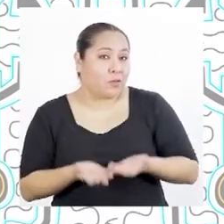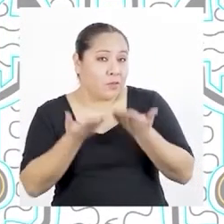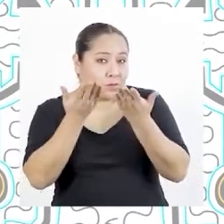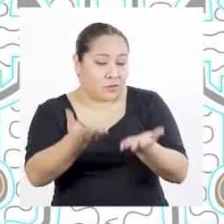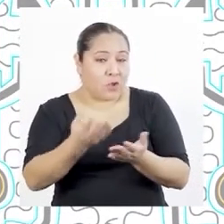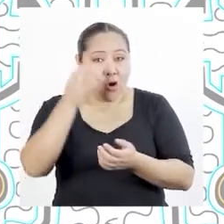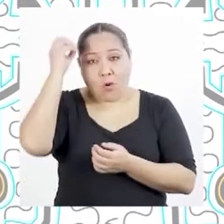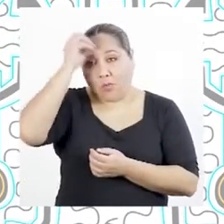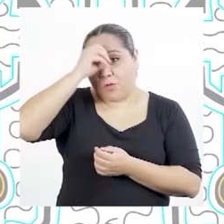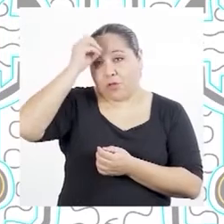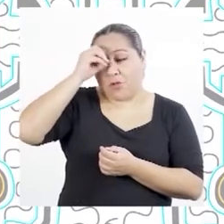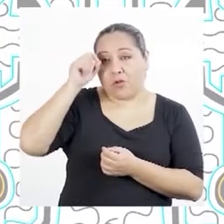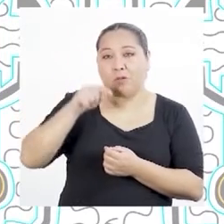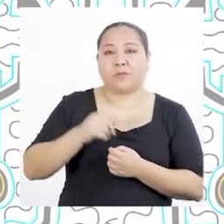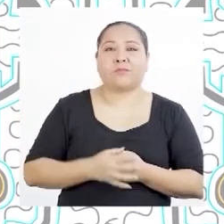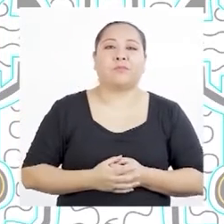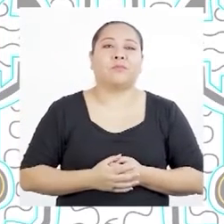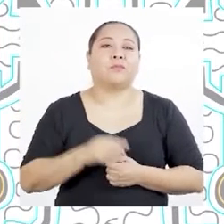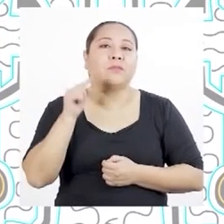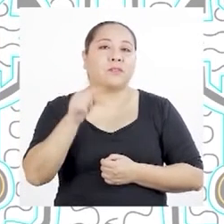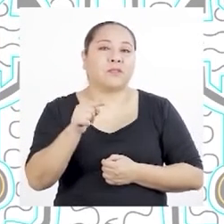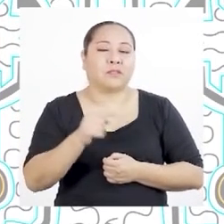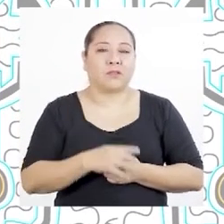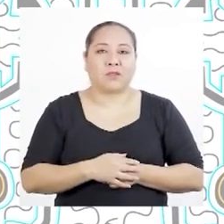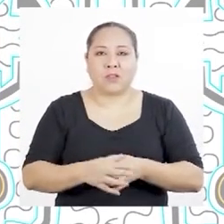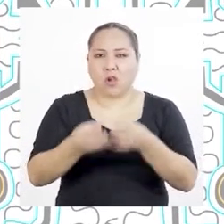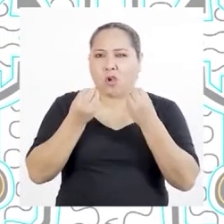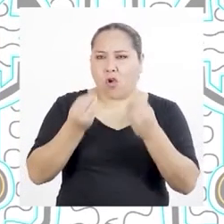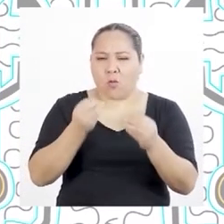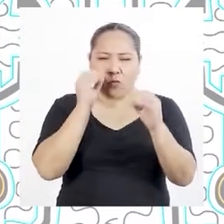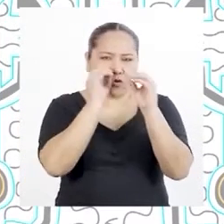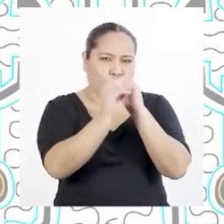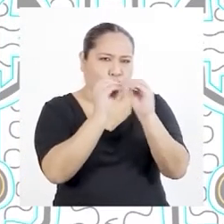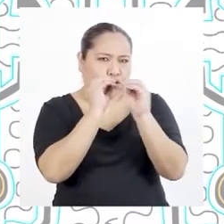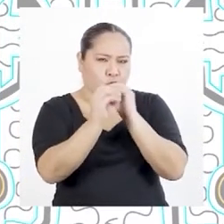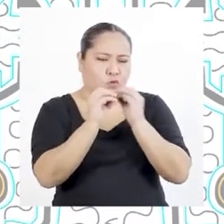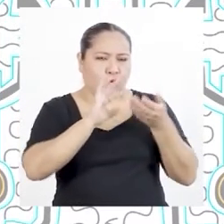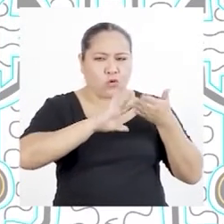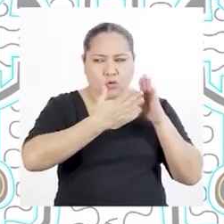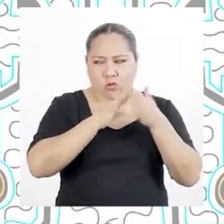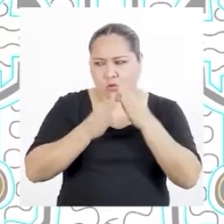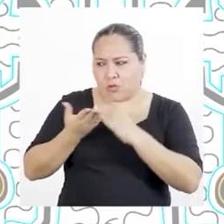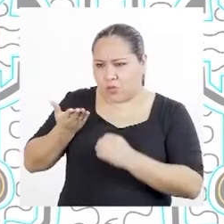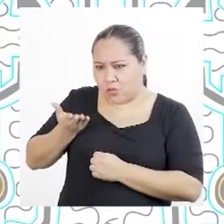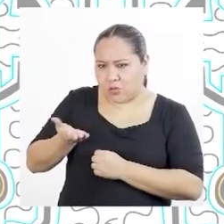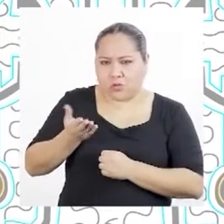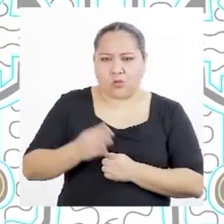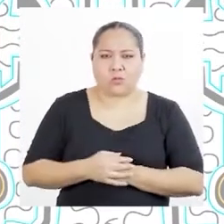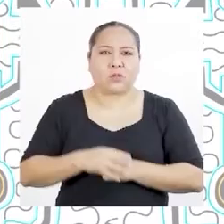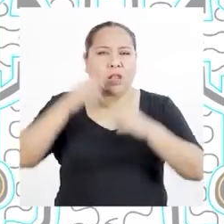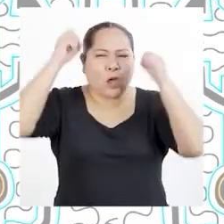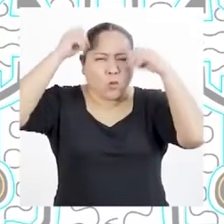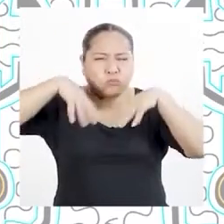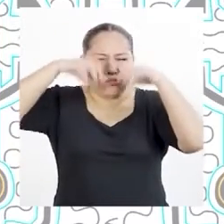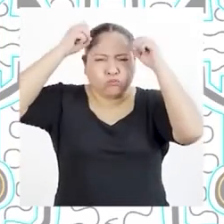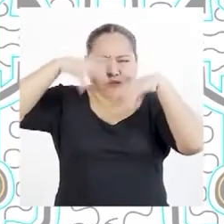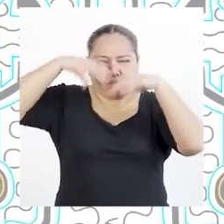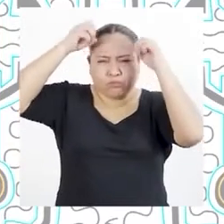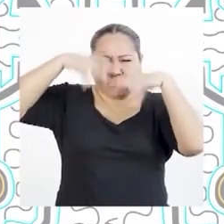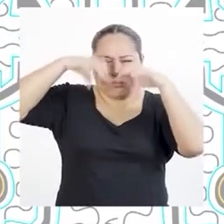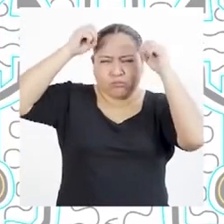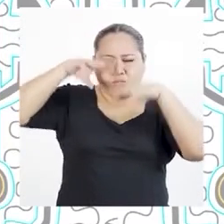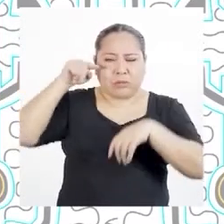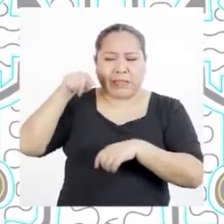dar nuestra opinión sobre cómo afrontan la población las lluvias